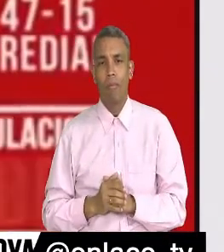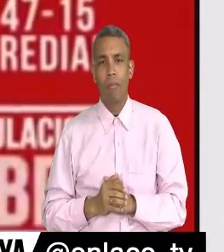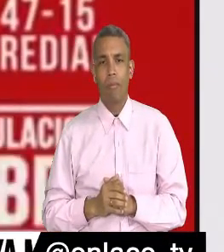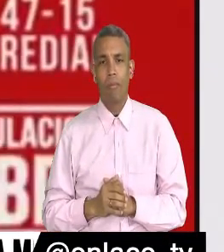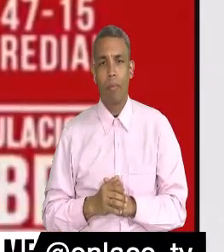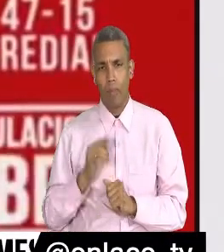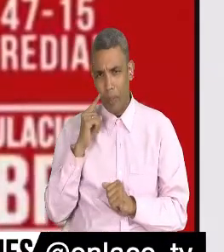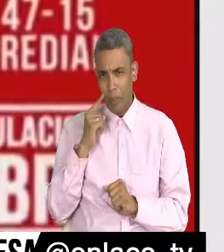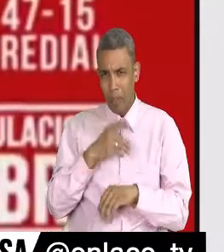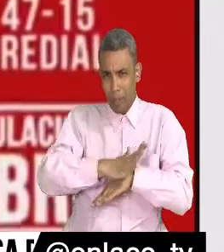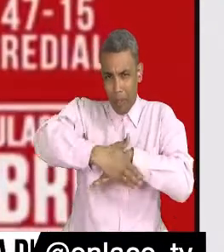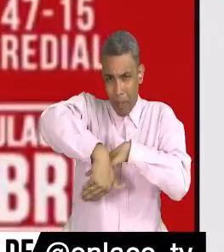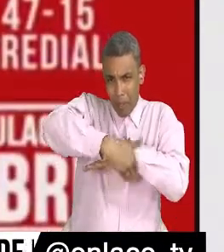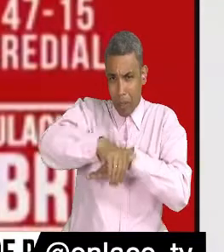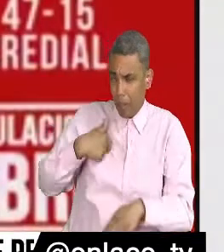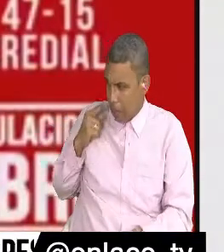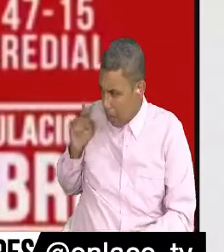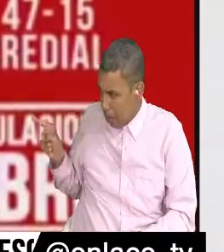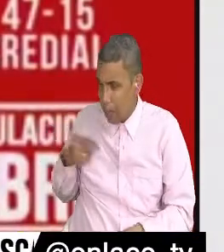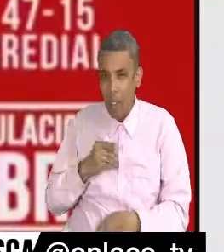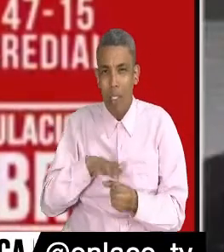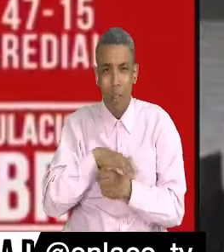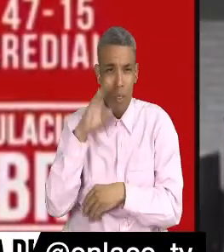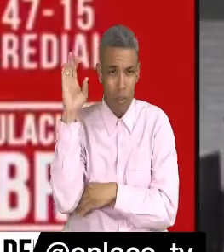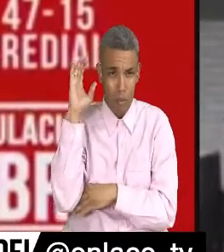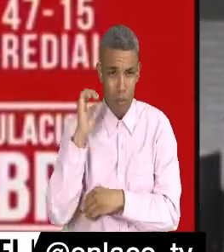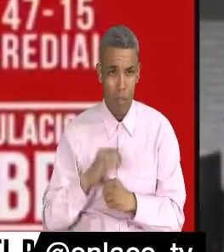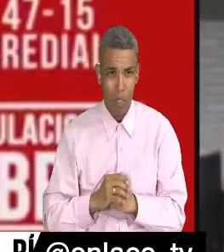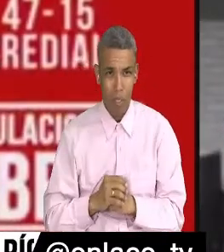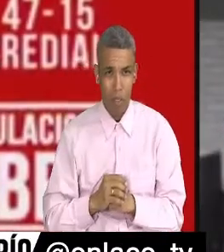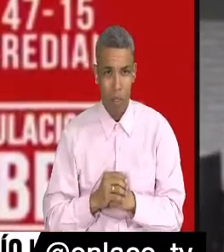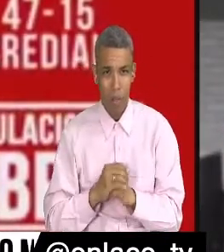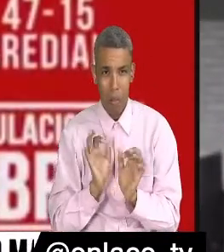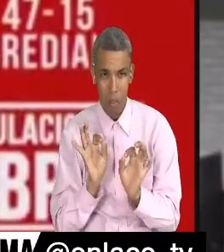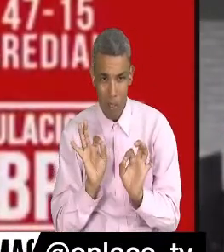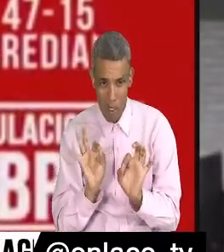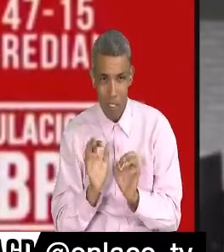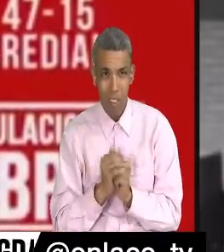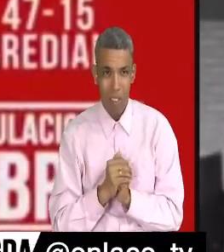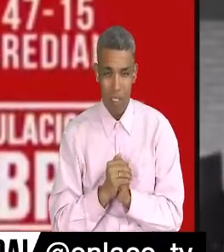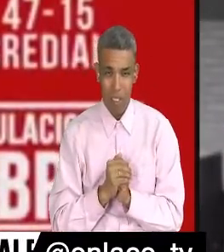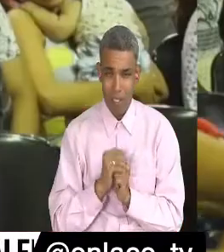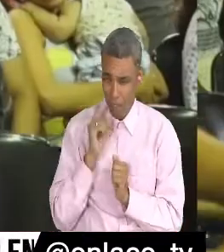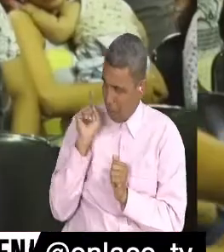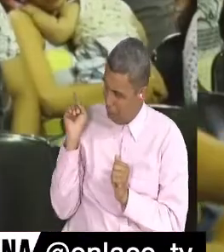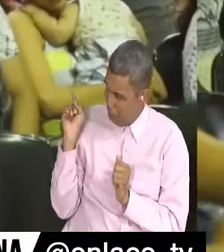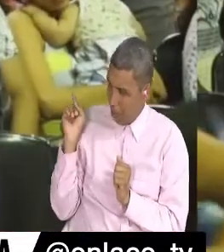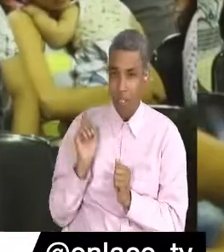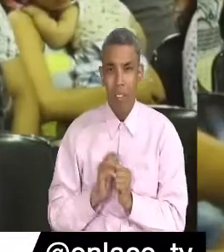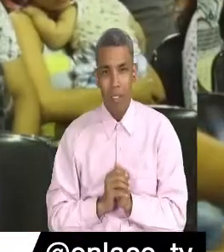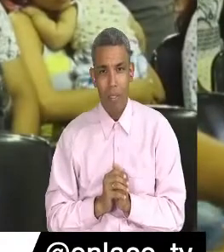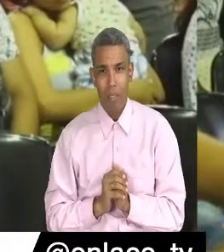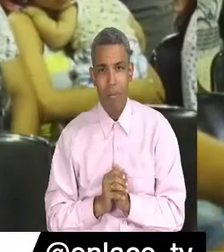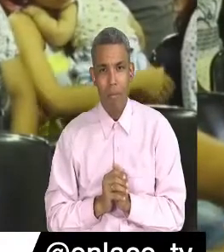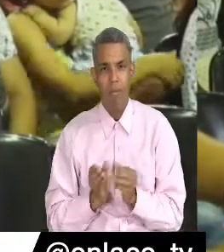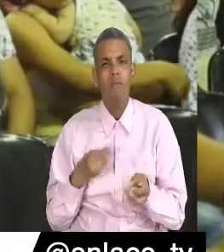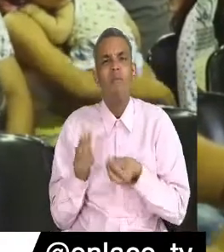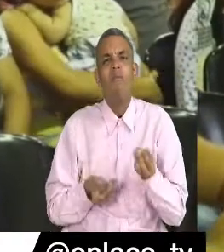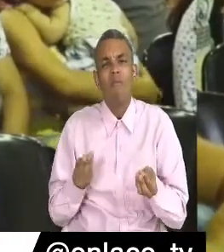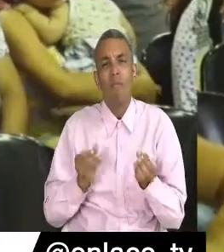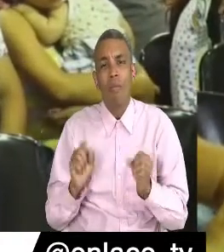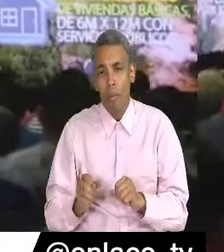número 7725 del barrio Colombia o en la carrera 24, número 4725 del barrio Inscredial, las familias